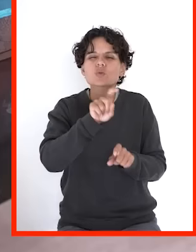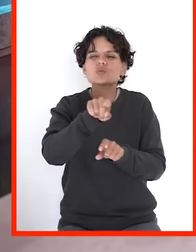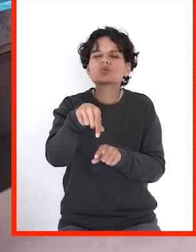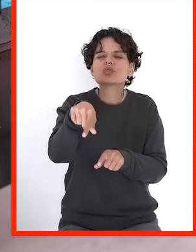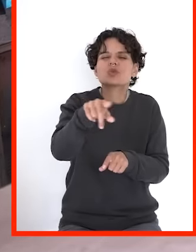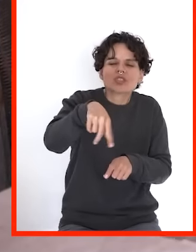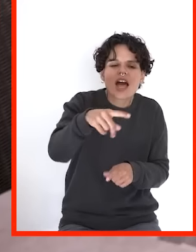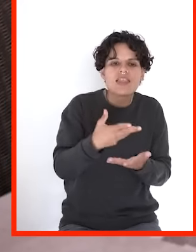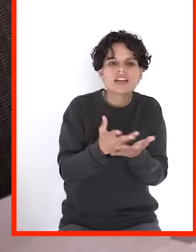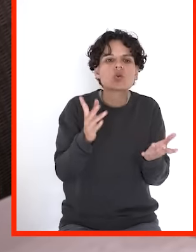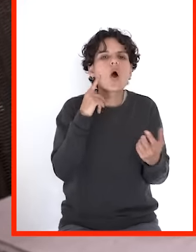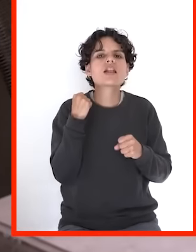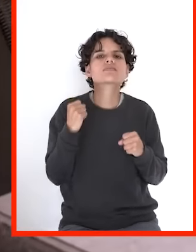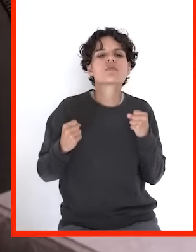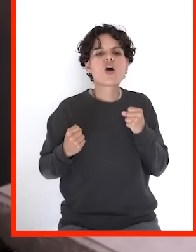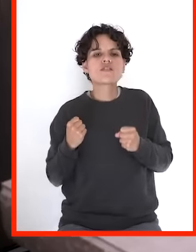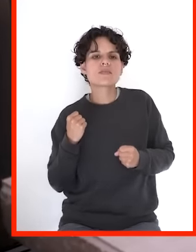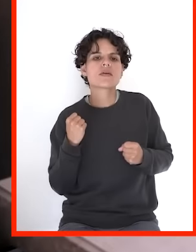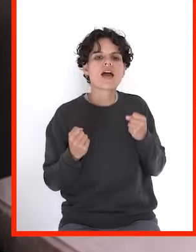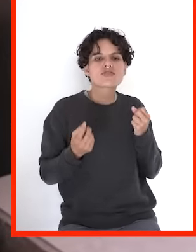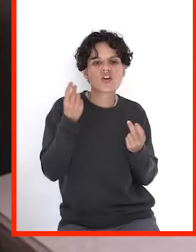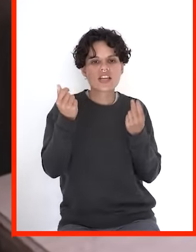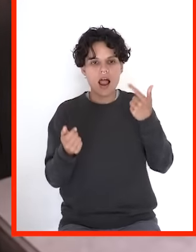original? Este es mi movimiento original, este.